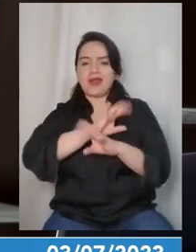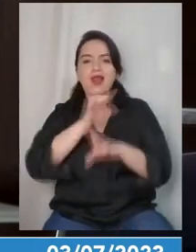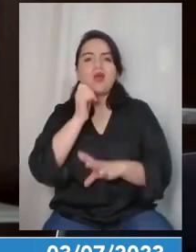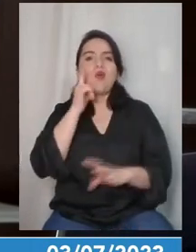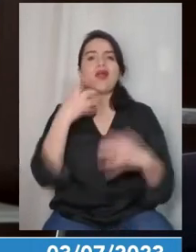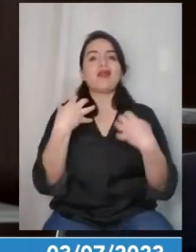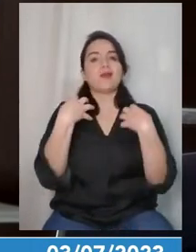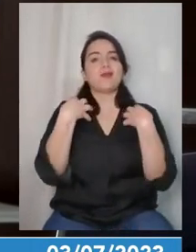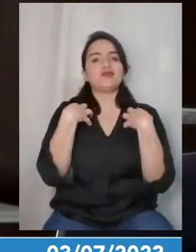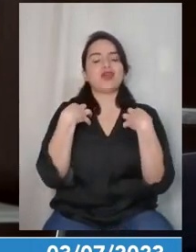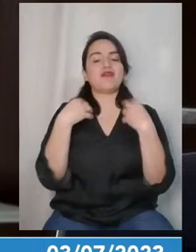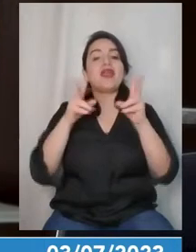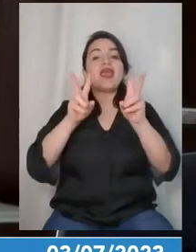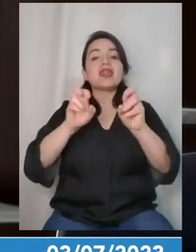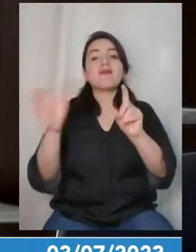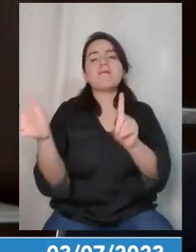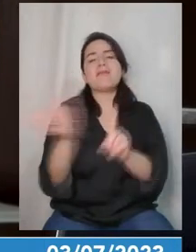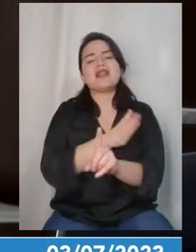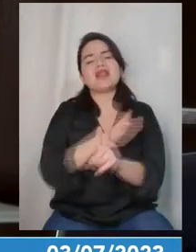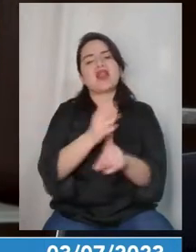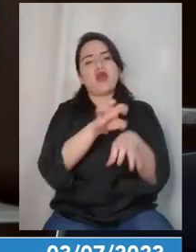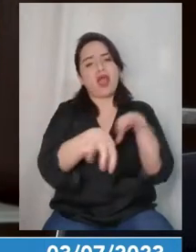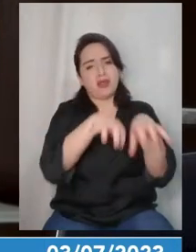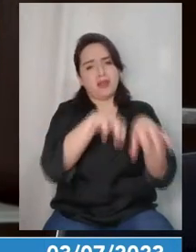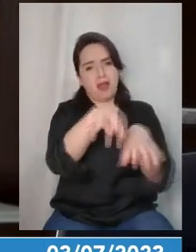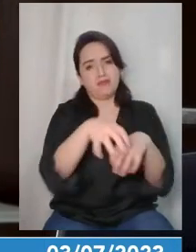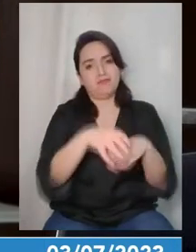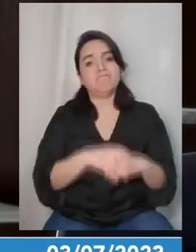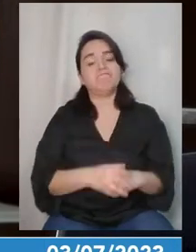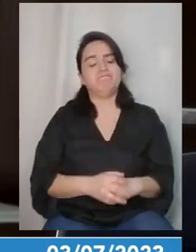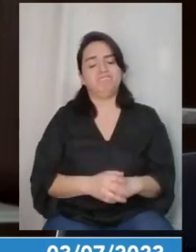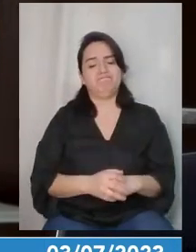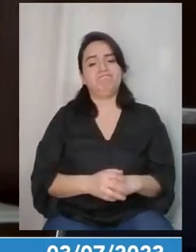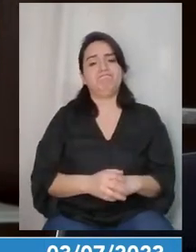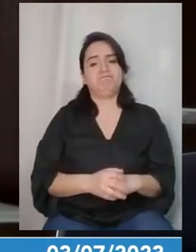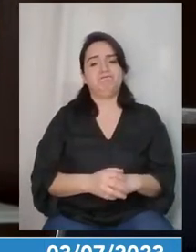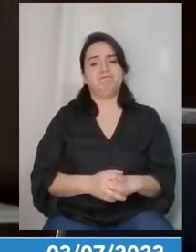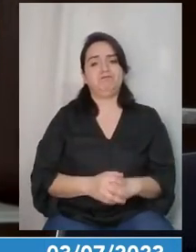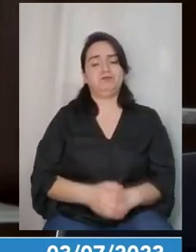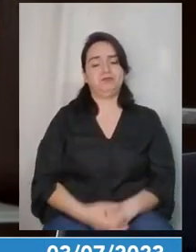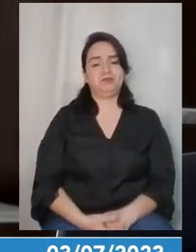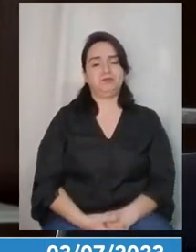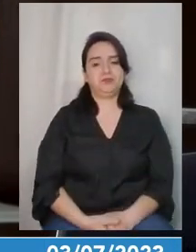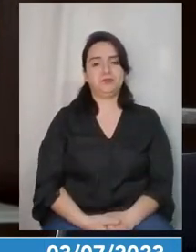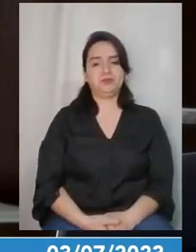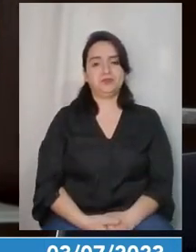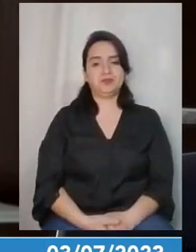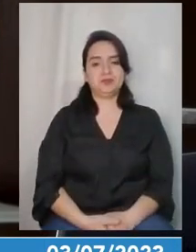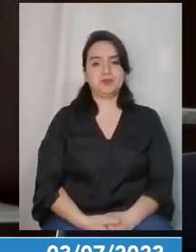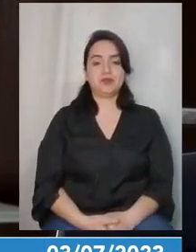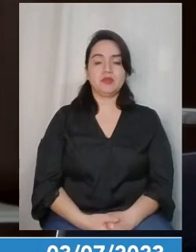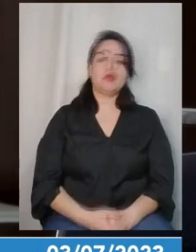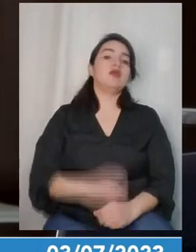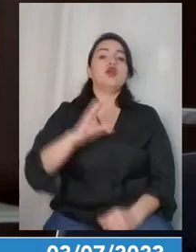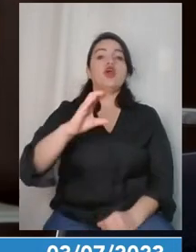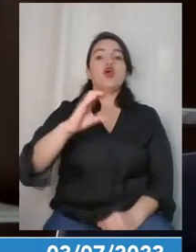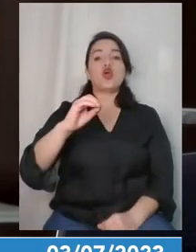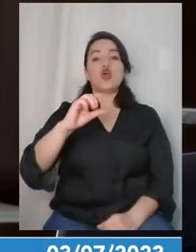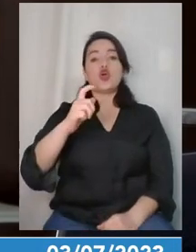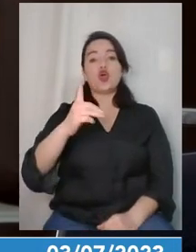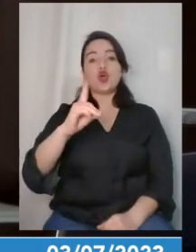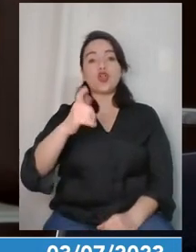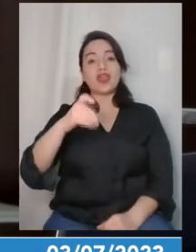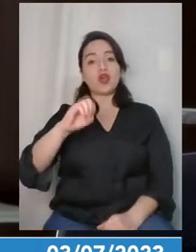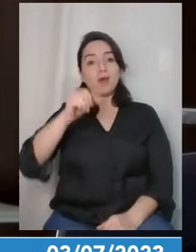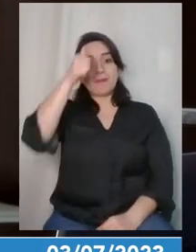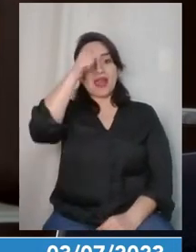animal. Asimismo, como señalé, si bien el Código Penal habla de maltrato animal, incorpora la